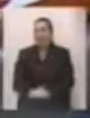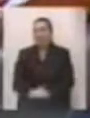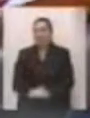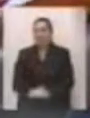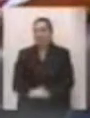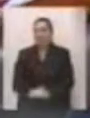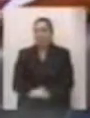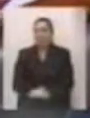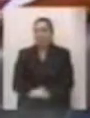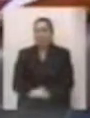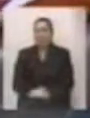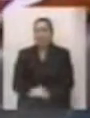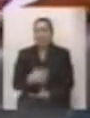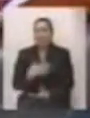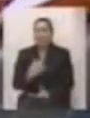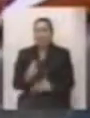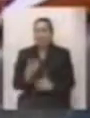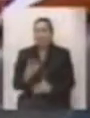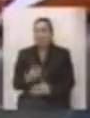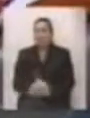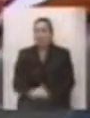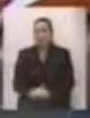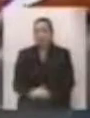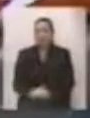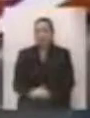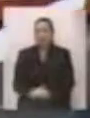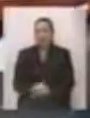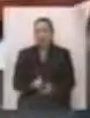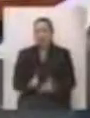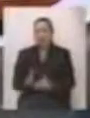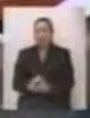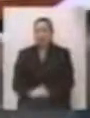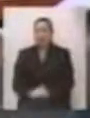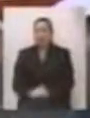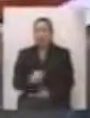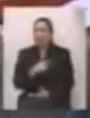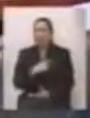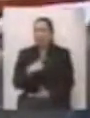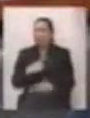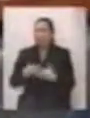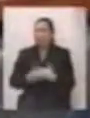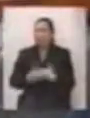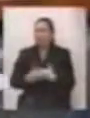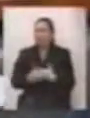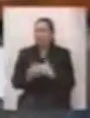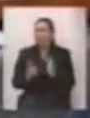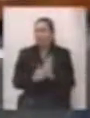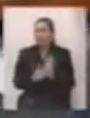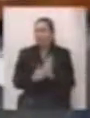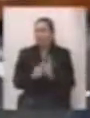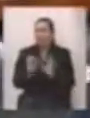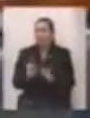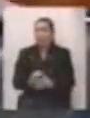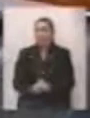las niñas de 8, 10, 12 años, 14 años, son siendo seducidas y están siendo llevadas a esos hoteles de acá. La ley está, el reglamento